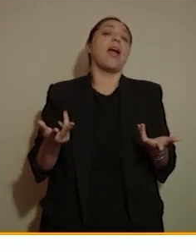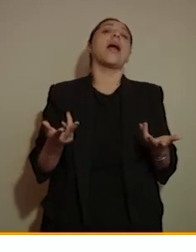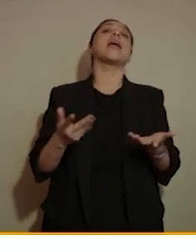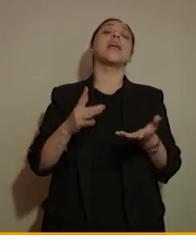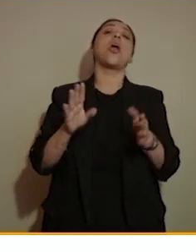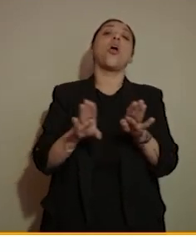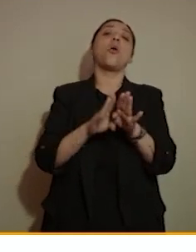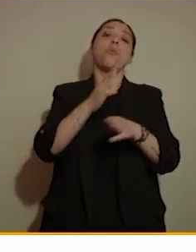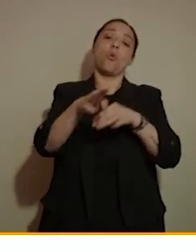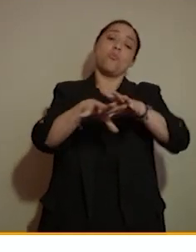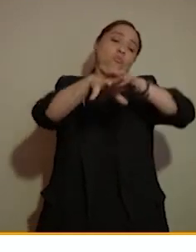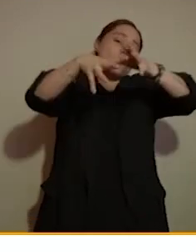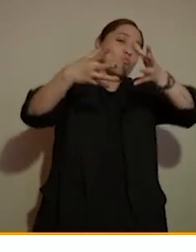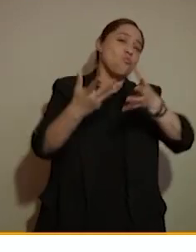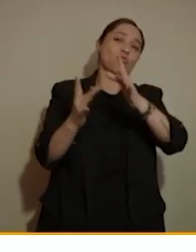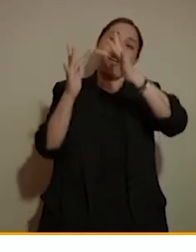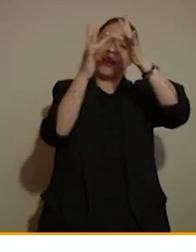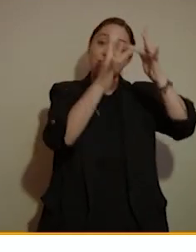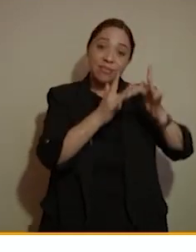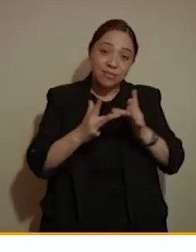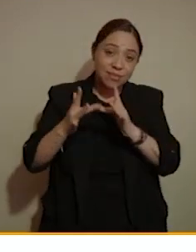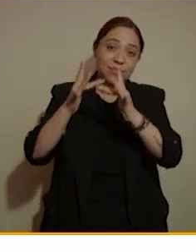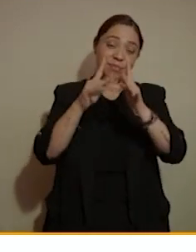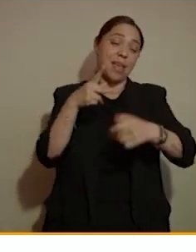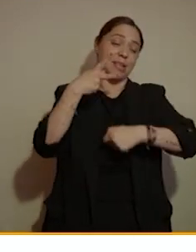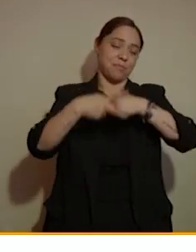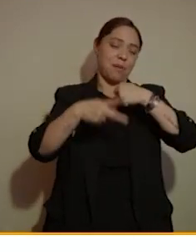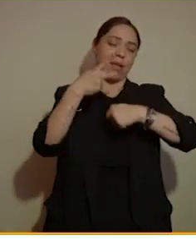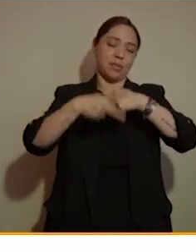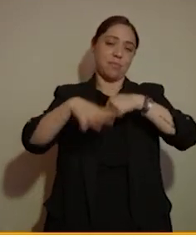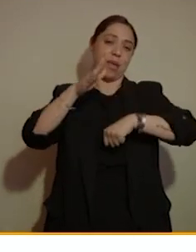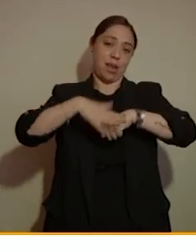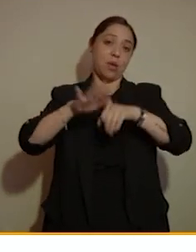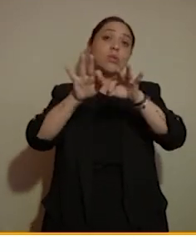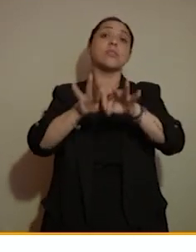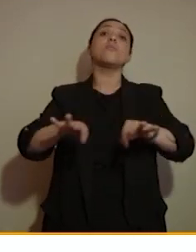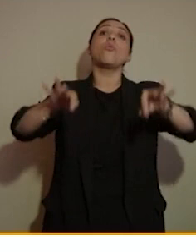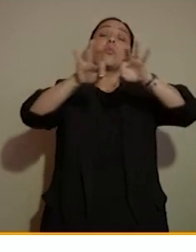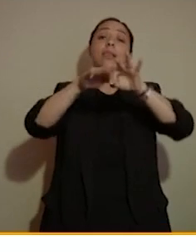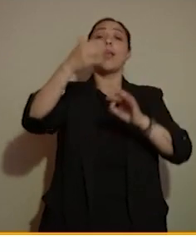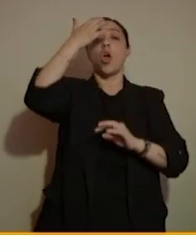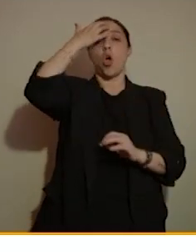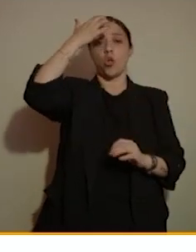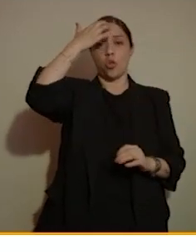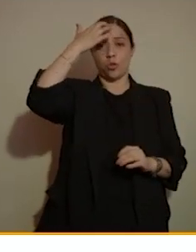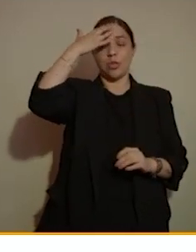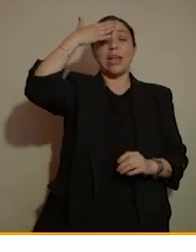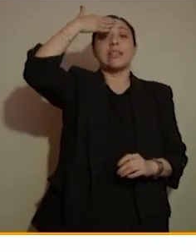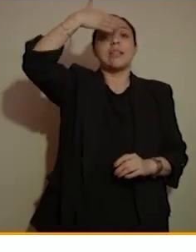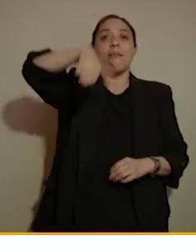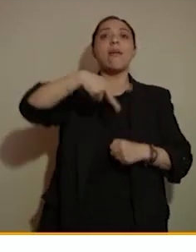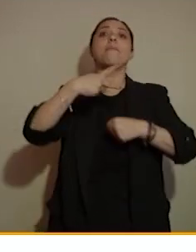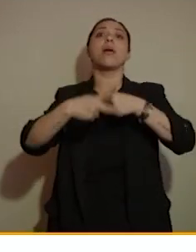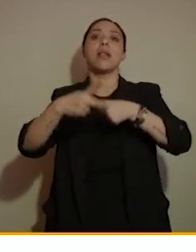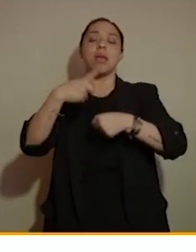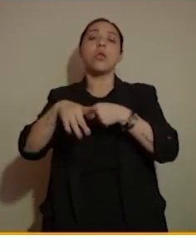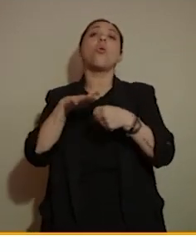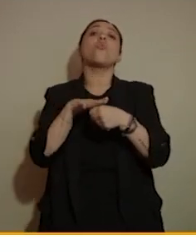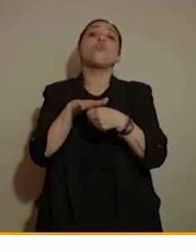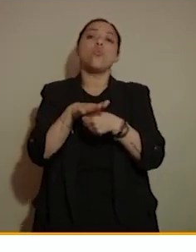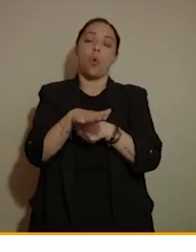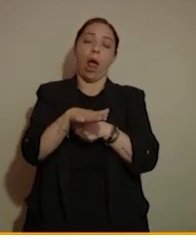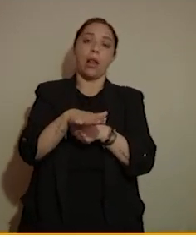que es hiperconectado. Entonces, sí es decisivo conocer los riesgos, tener el plan para prevenirlos y actuar en